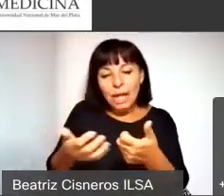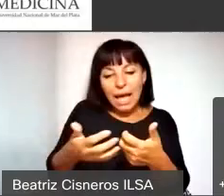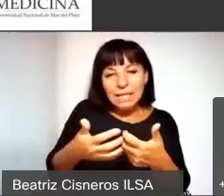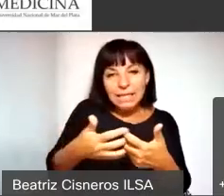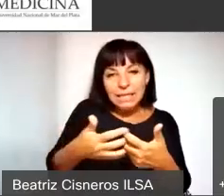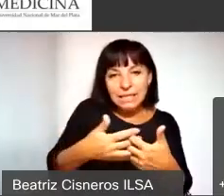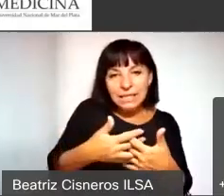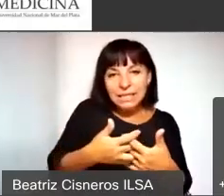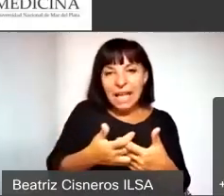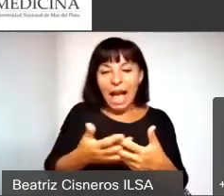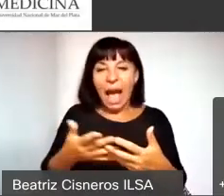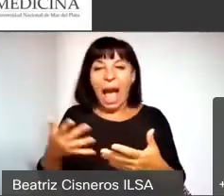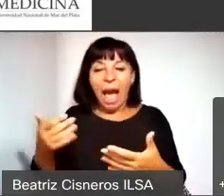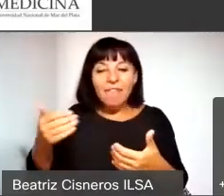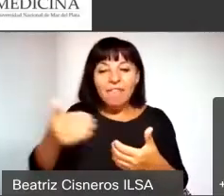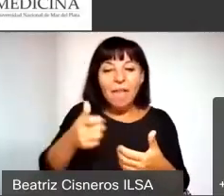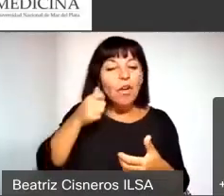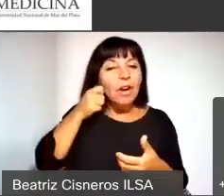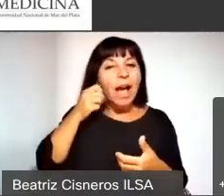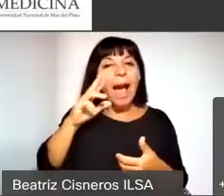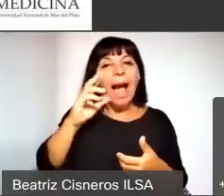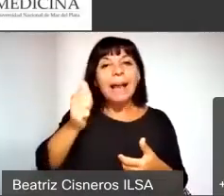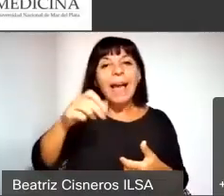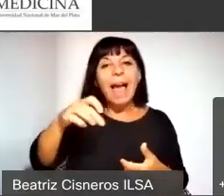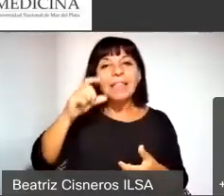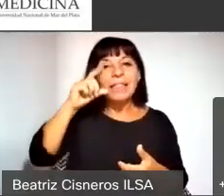favor de su gradiente.